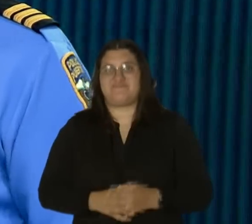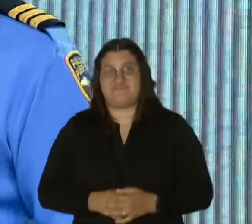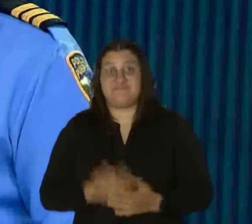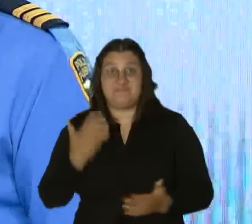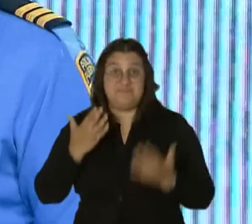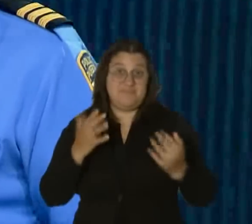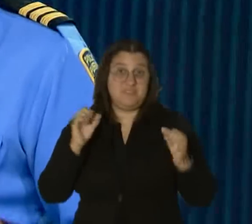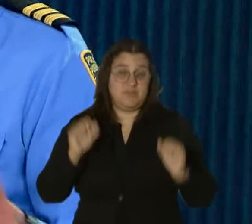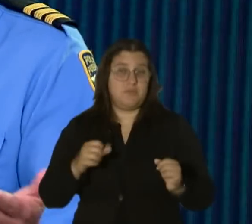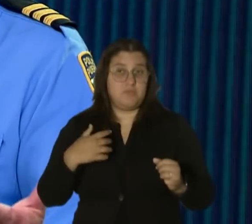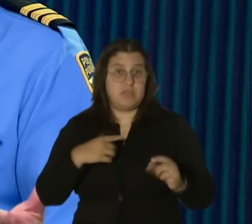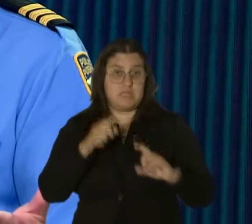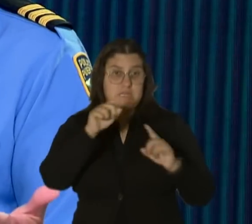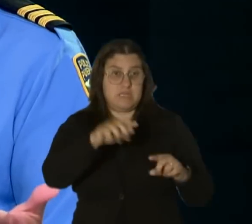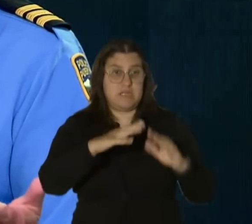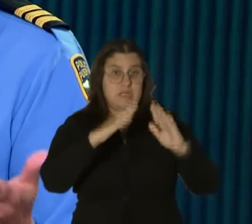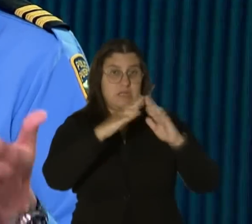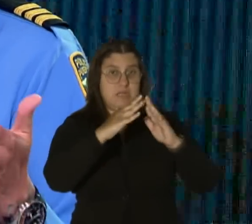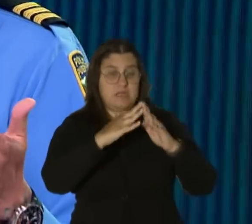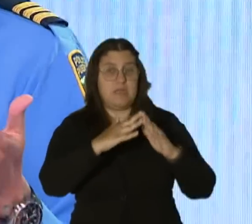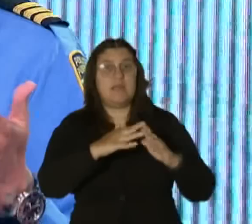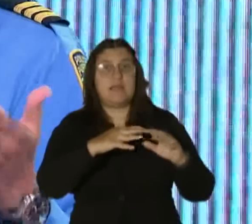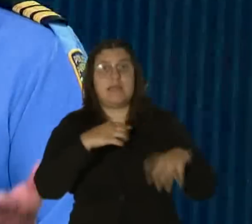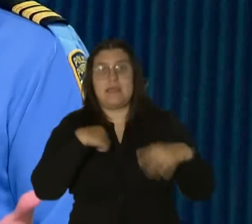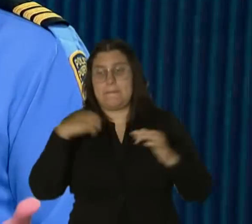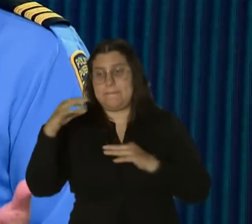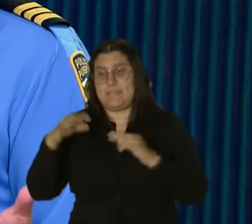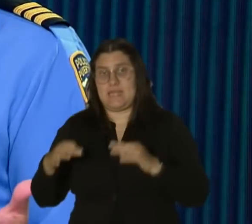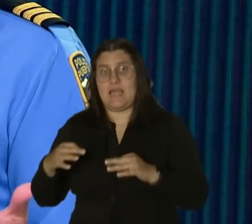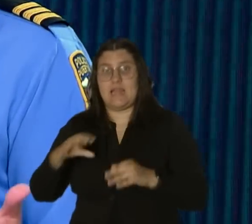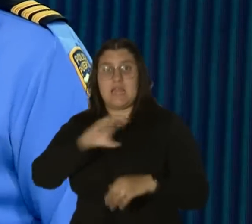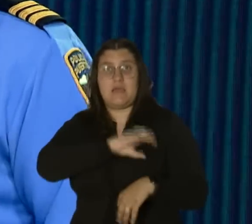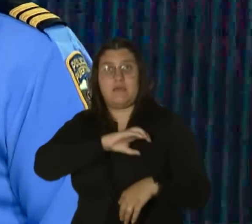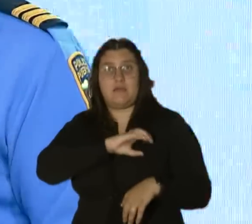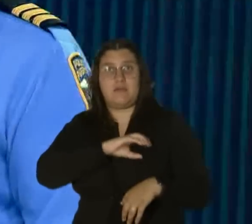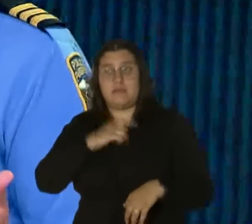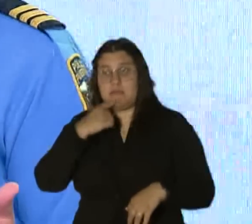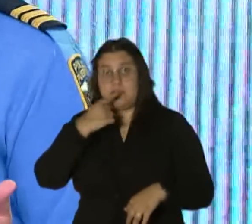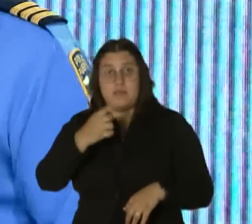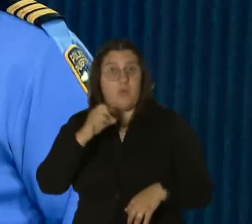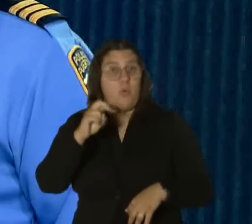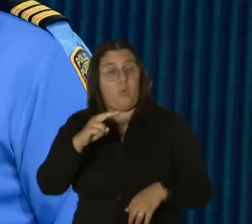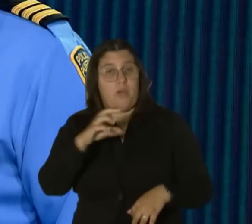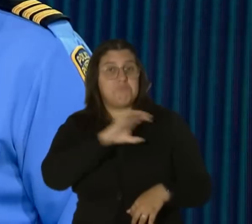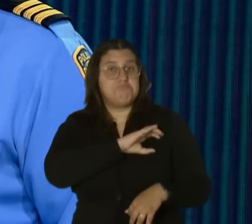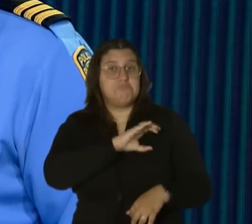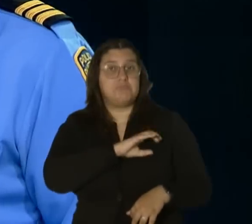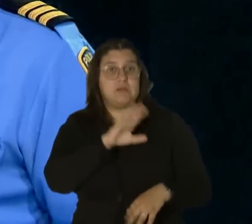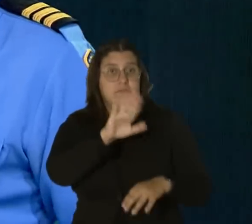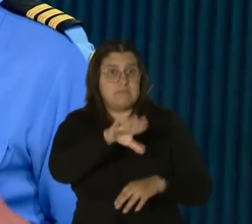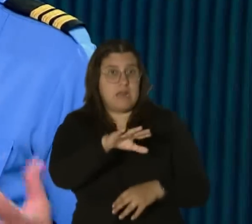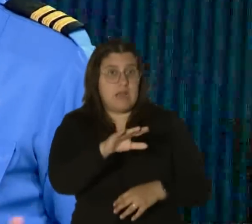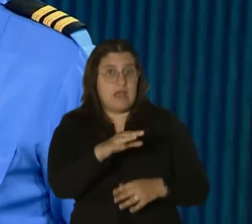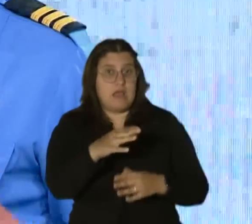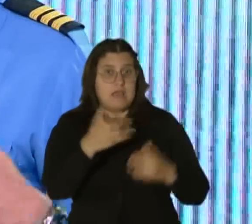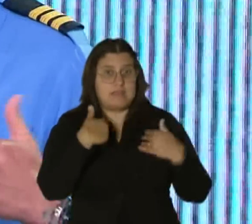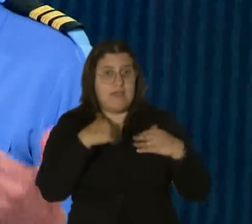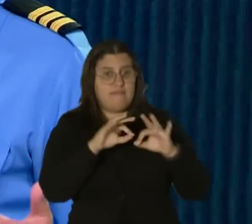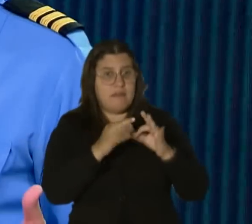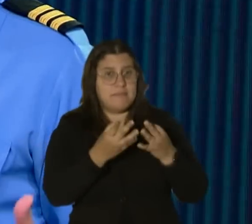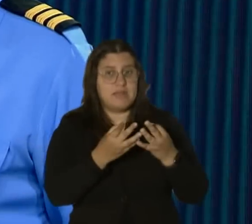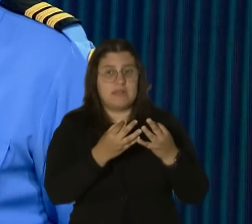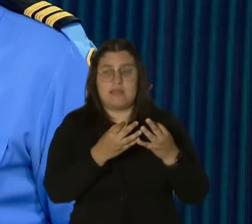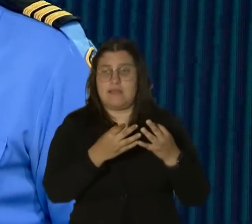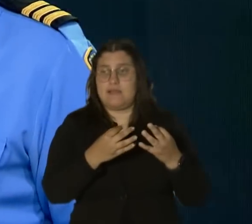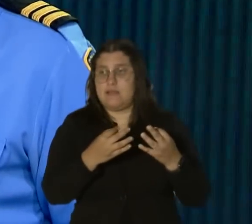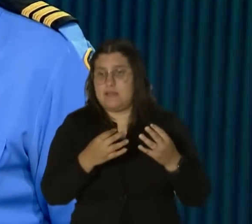acercarse al cuartel más cercano con explicarle al compañero del cuartel o al patrullero de que tiene un familiar o una